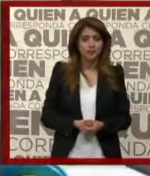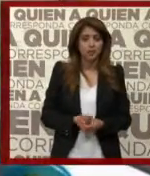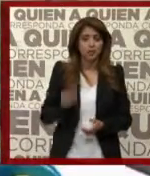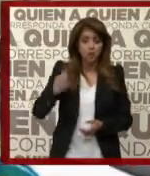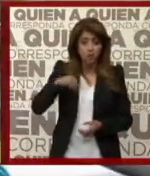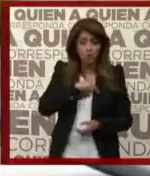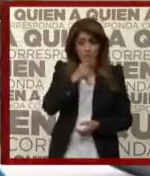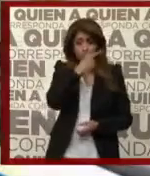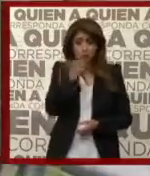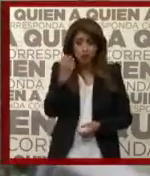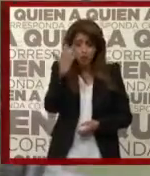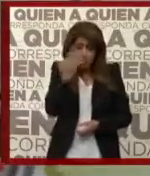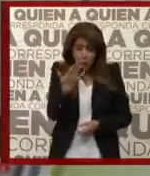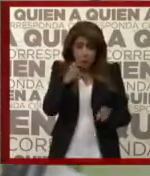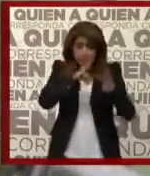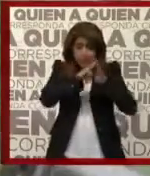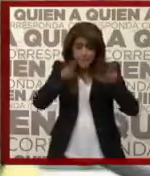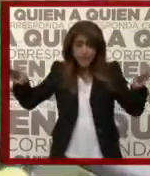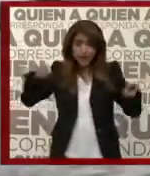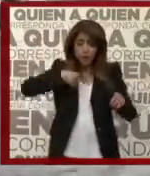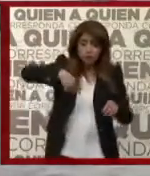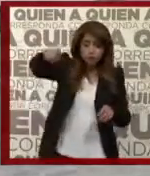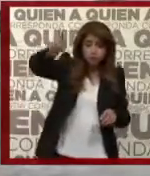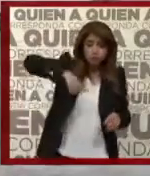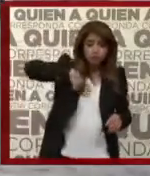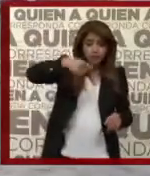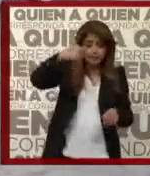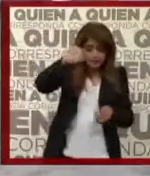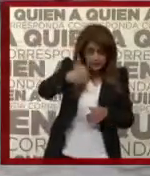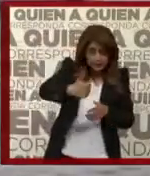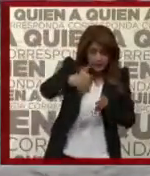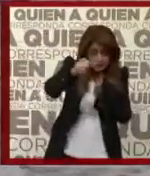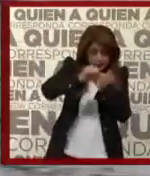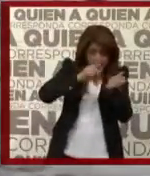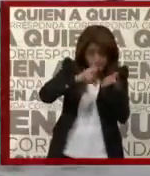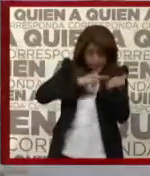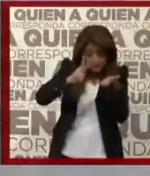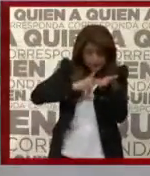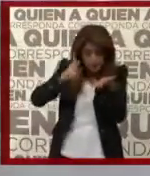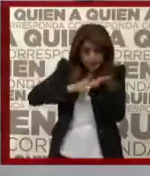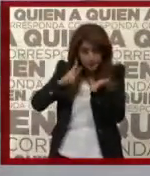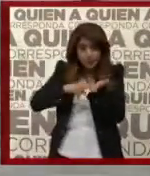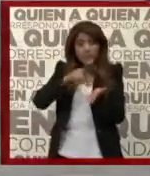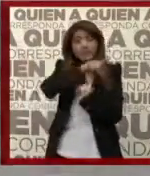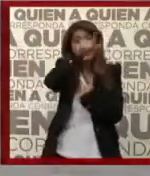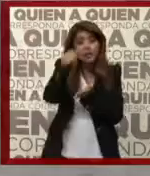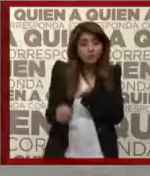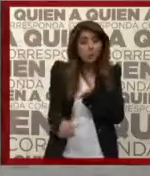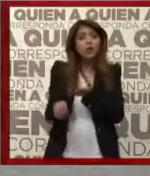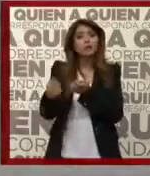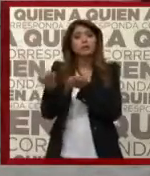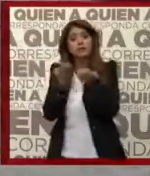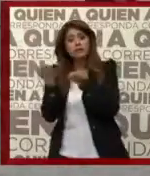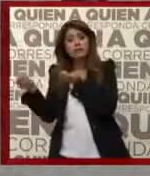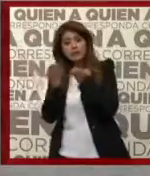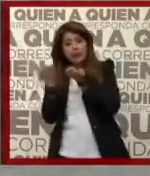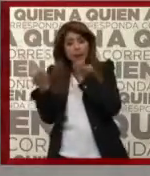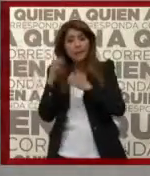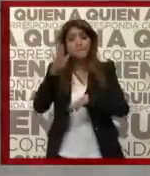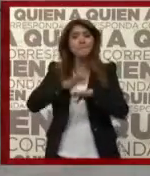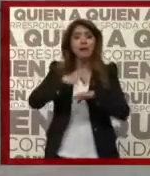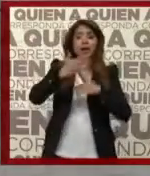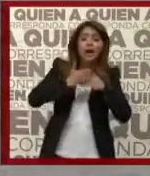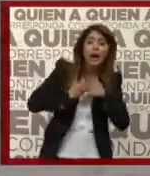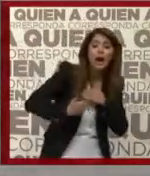repeticiones de 250 metros, seis veces, y posteriormente la siguiente sesión la aumentamos a 500